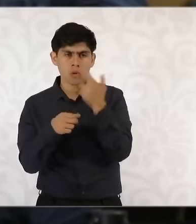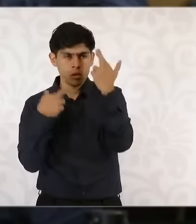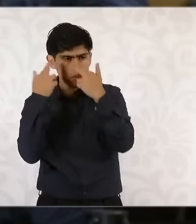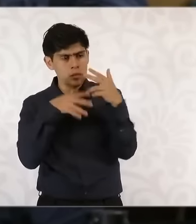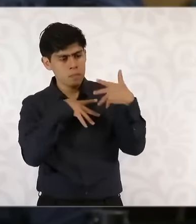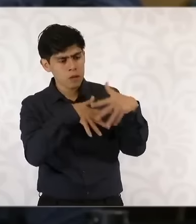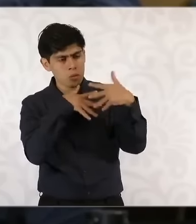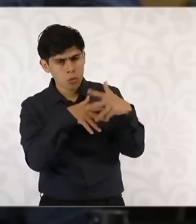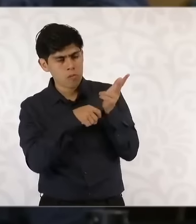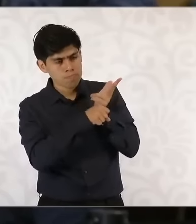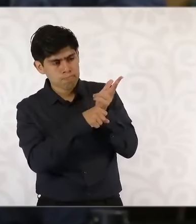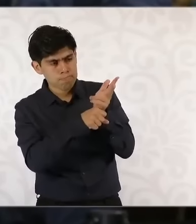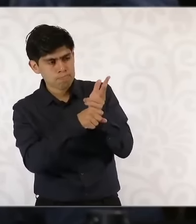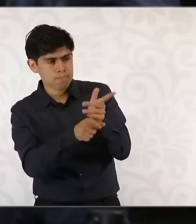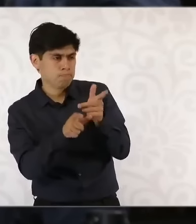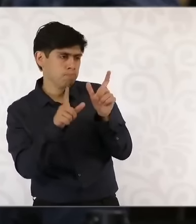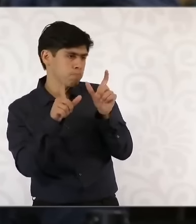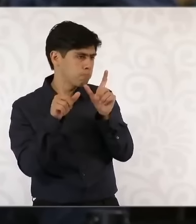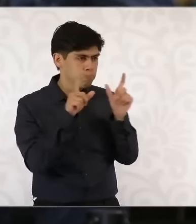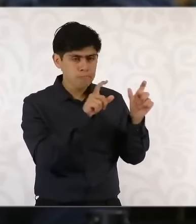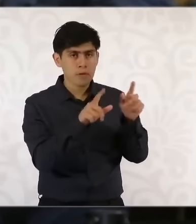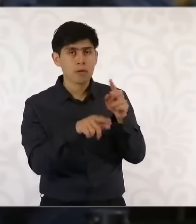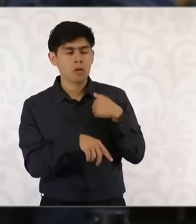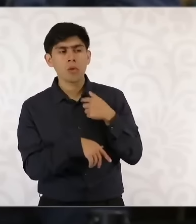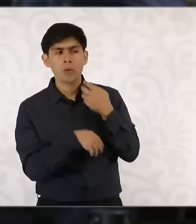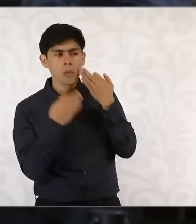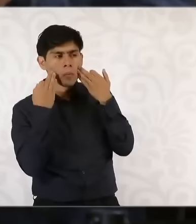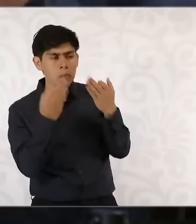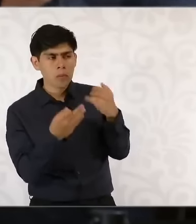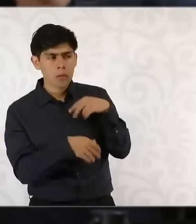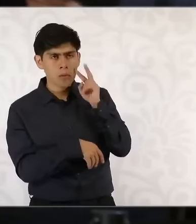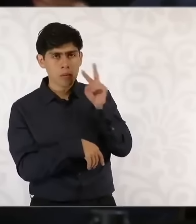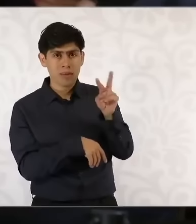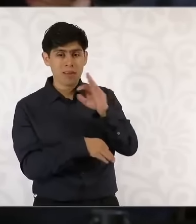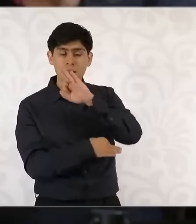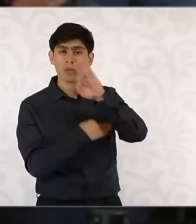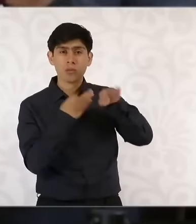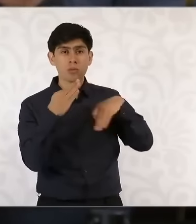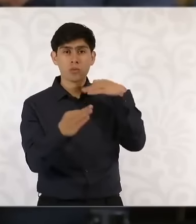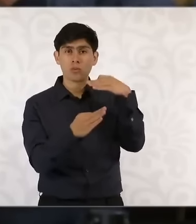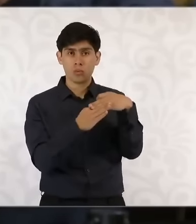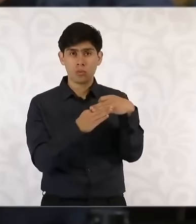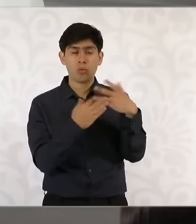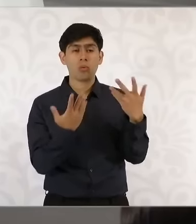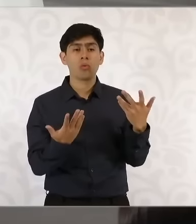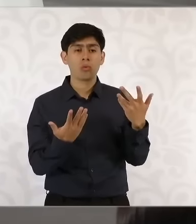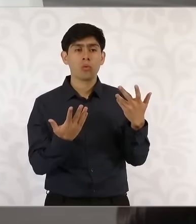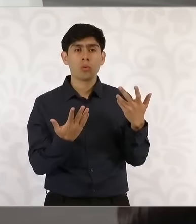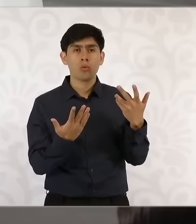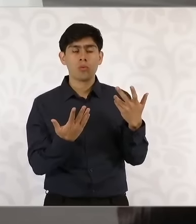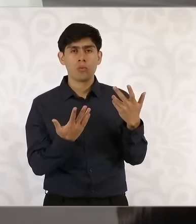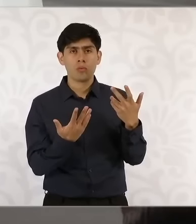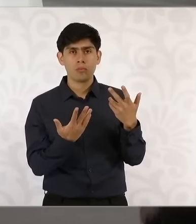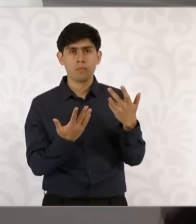manifestación, y lo que uno observó, lo que personalmente yo observé, es que todo lo enfocaban, obviamente, si